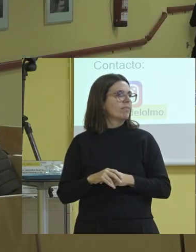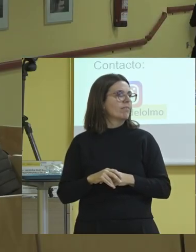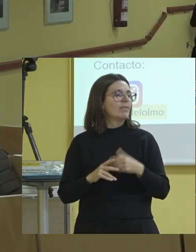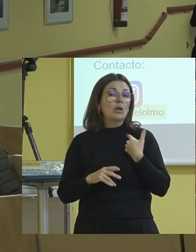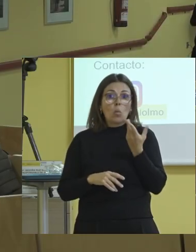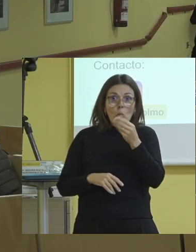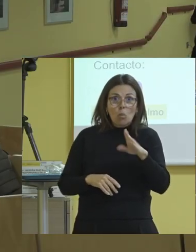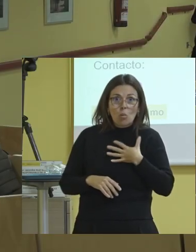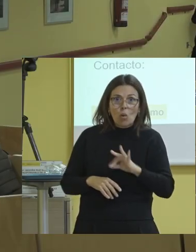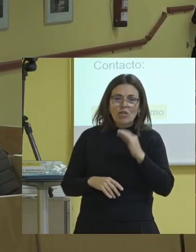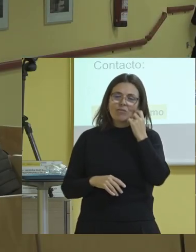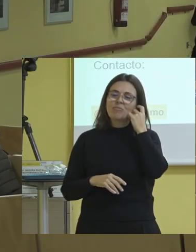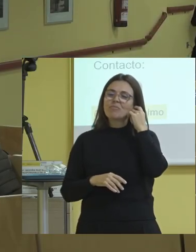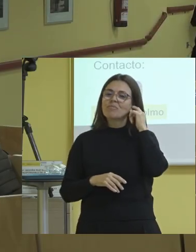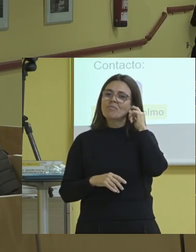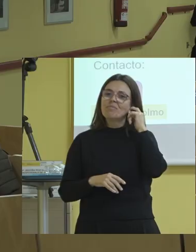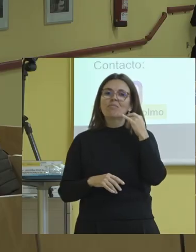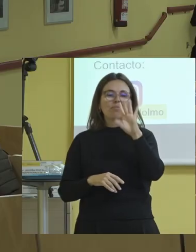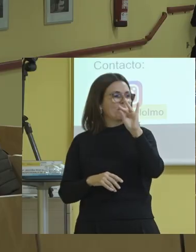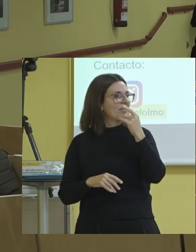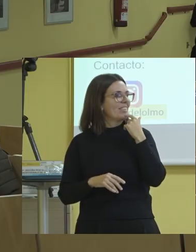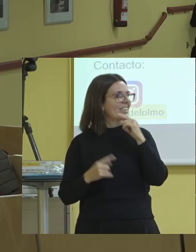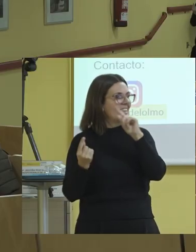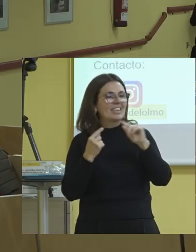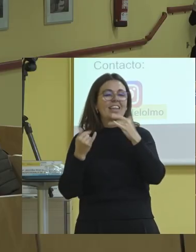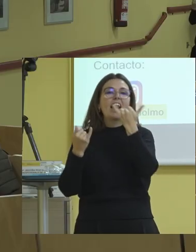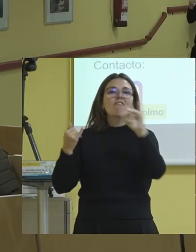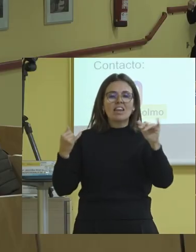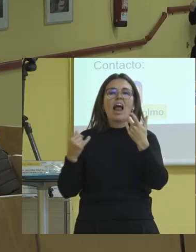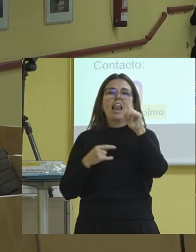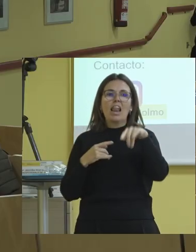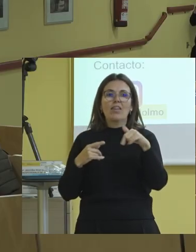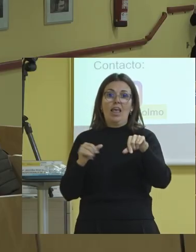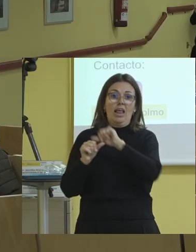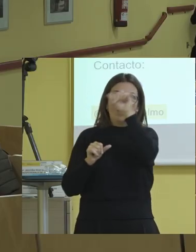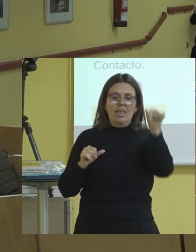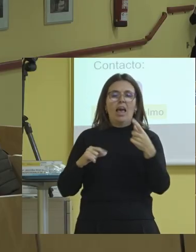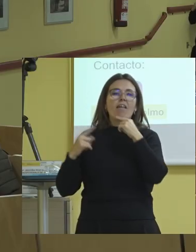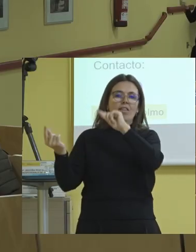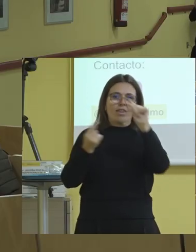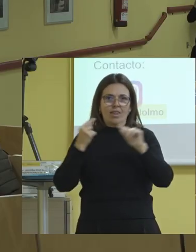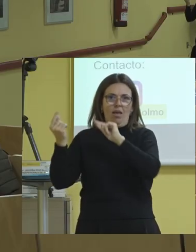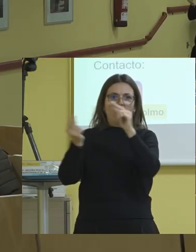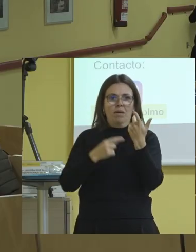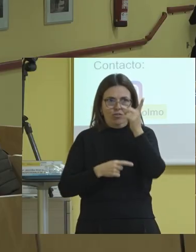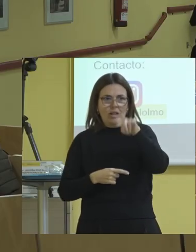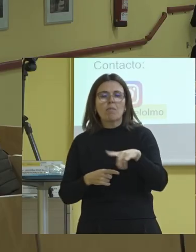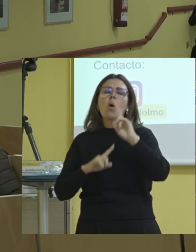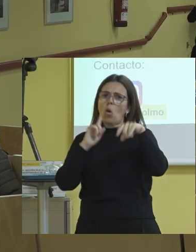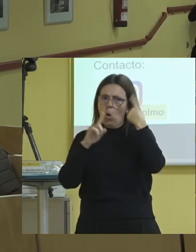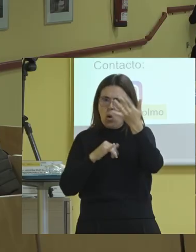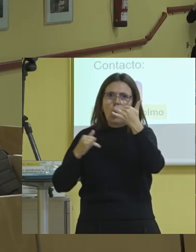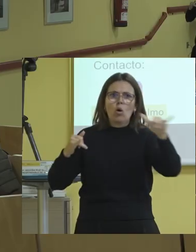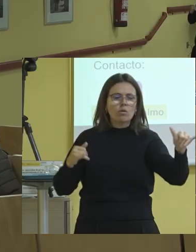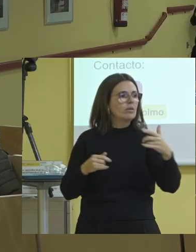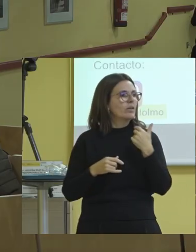Sí, puedo participar. Claro. Un momento, esto ya casi se va a convertir en un debate. Luego, al final de la jornada también hay un espacio de debatir bueno, entre si queréis lo dejamos para después, toda la mesa de yo le